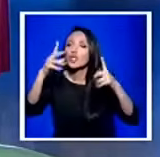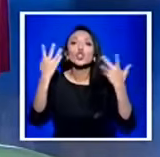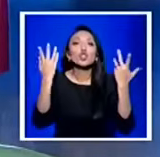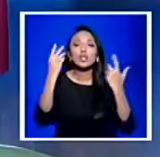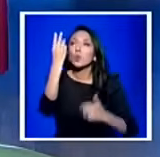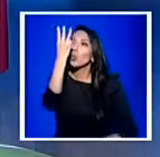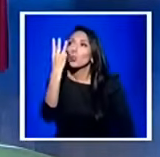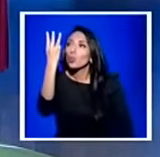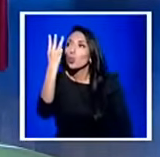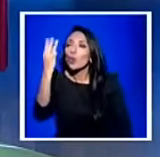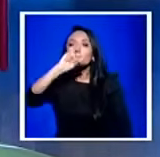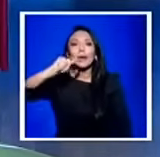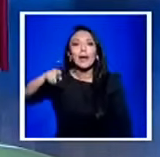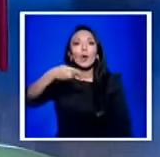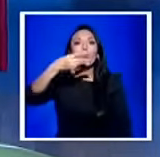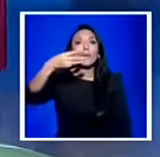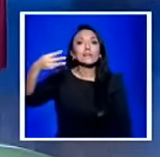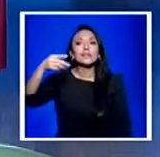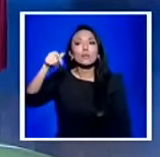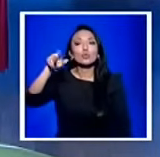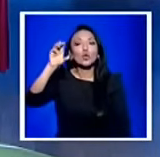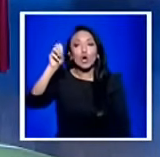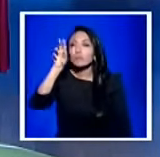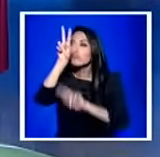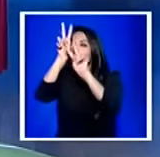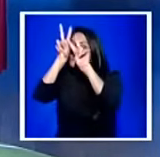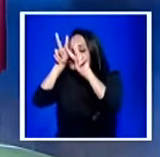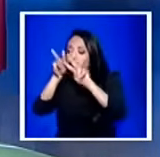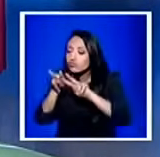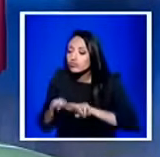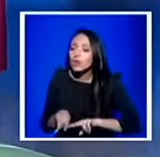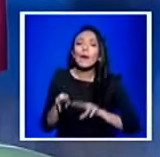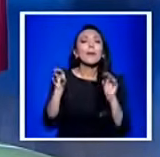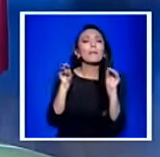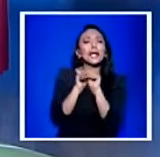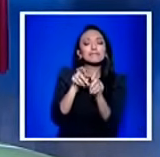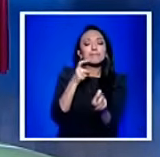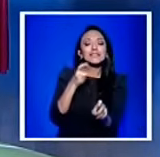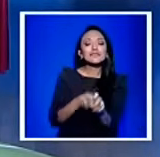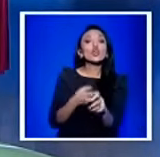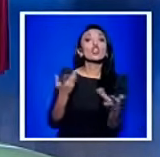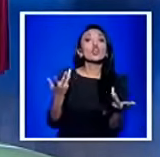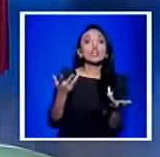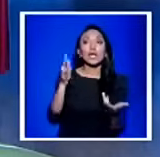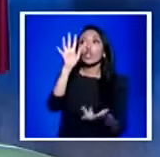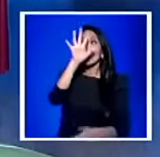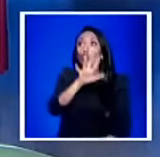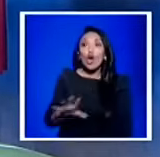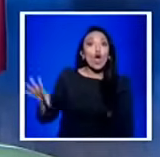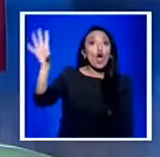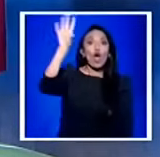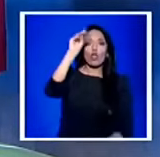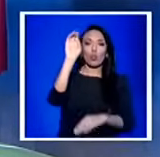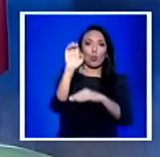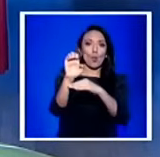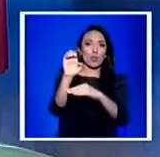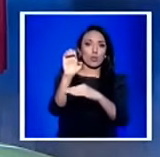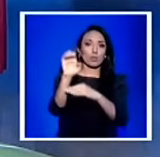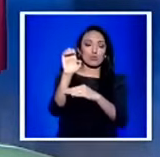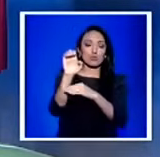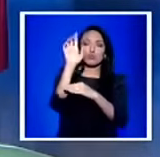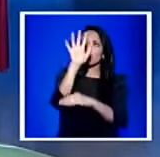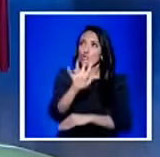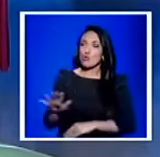web ecuavisa.com. Ahí pueden conocer con más exactitud los horarios de los cortes de electricidad